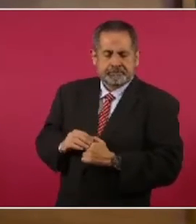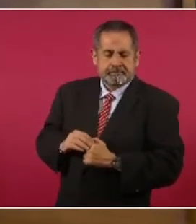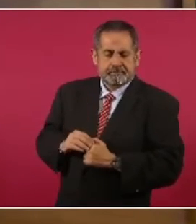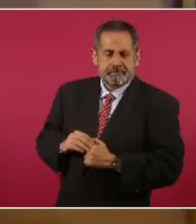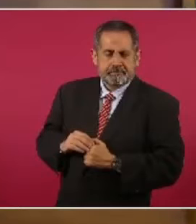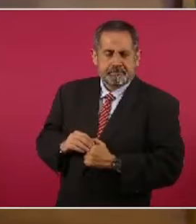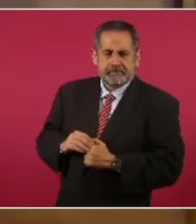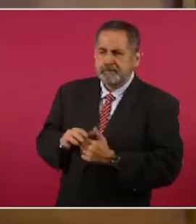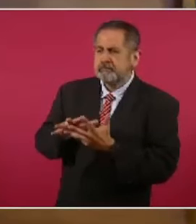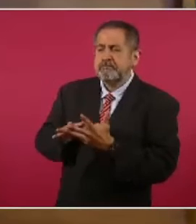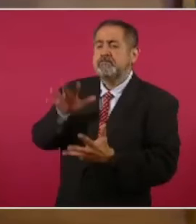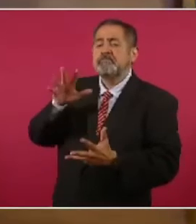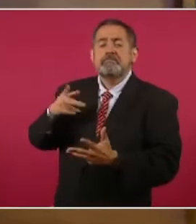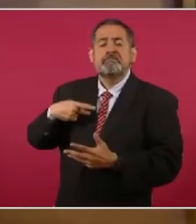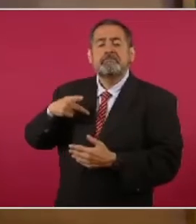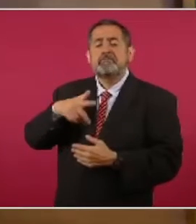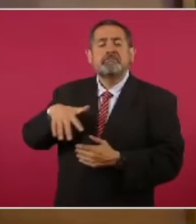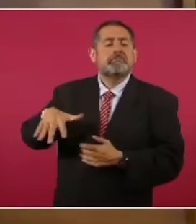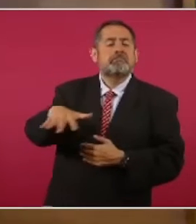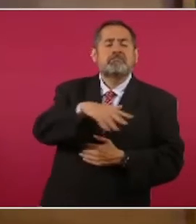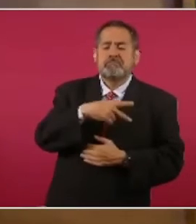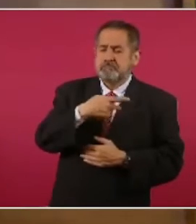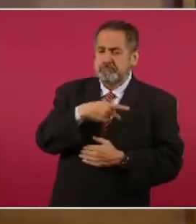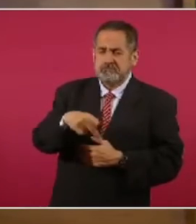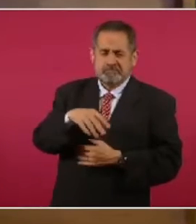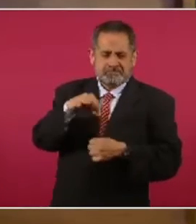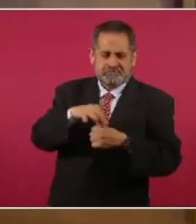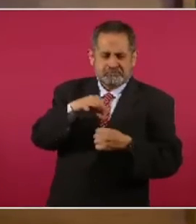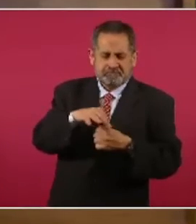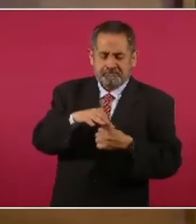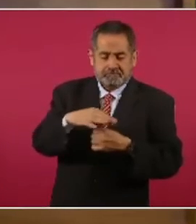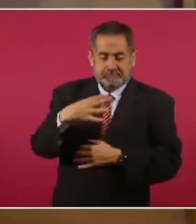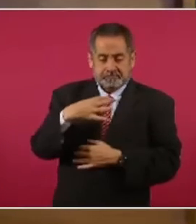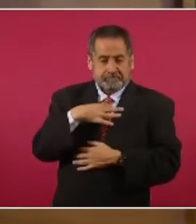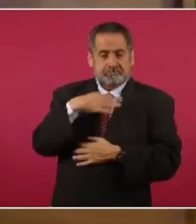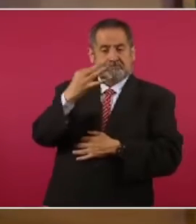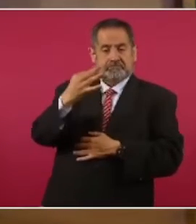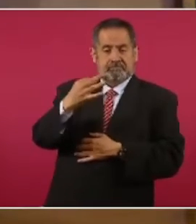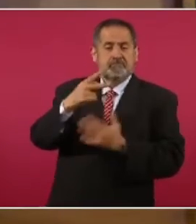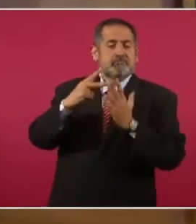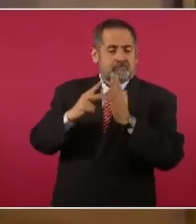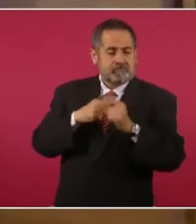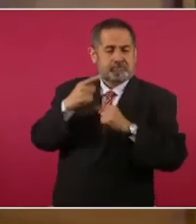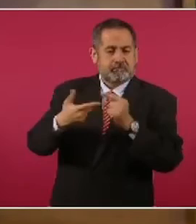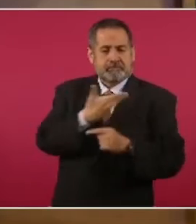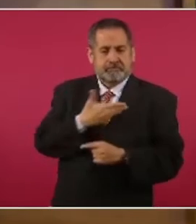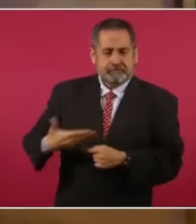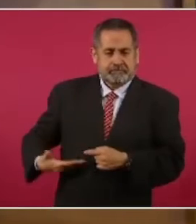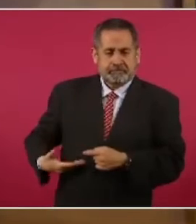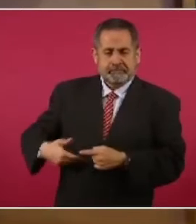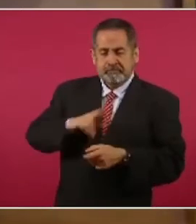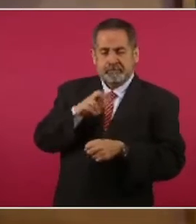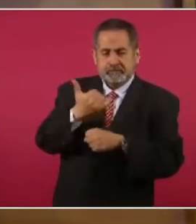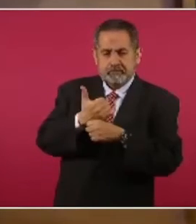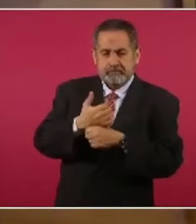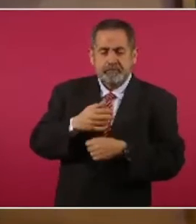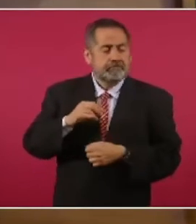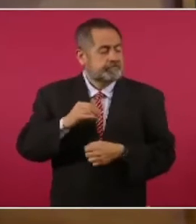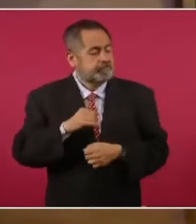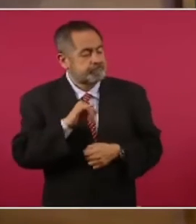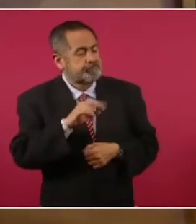La mayoría de la gente pobre fue la que nos ha electo presidente de la República. Sí, así lo